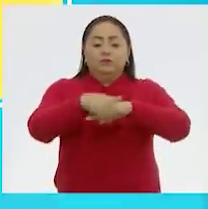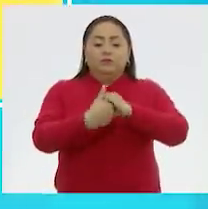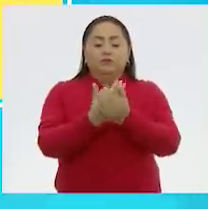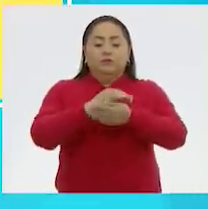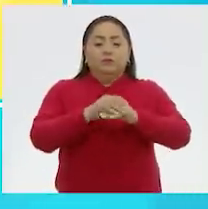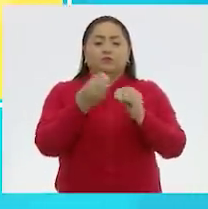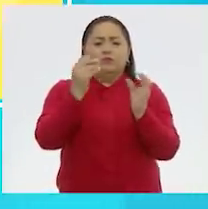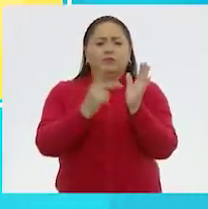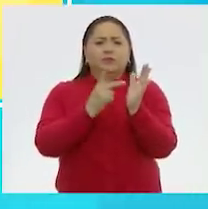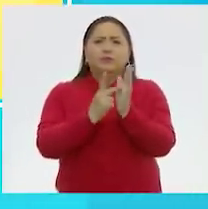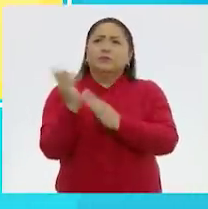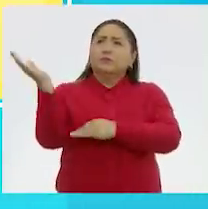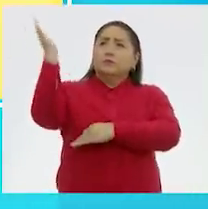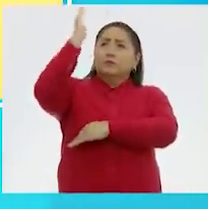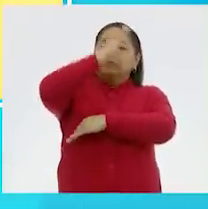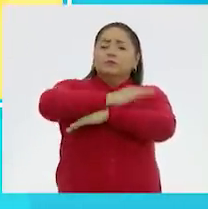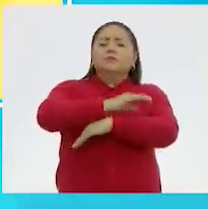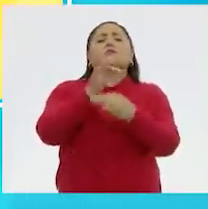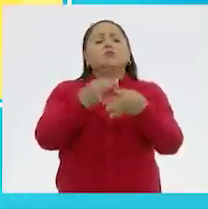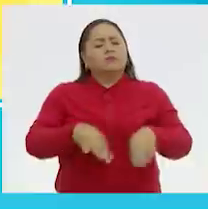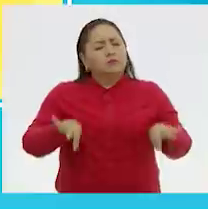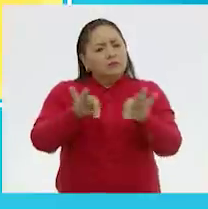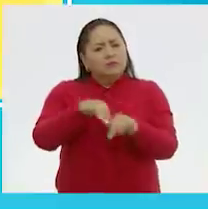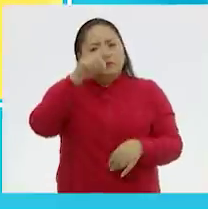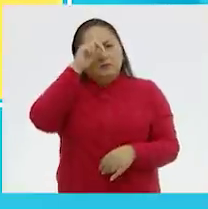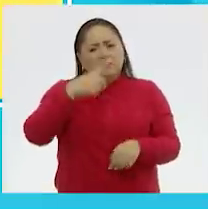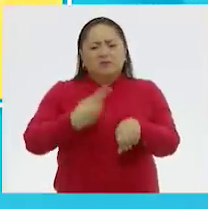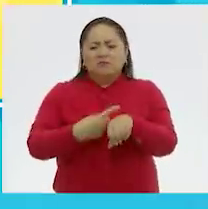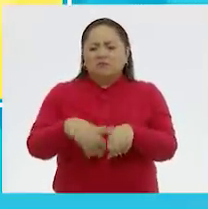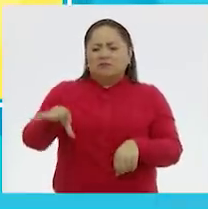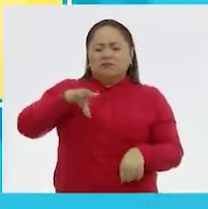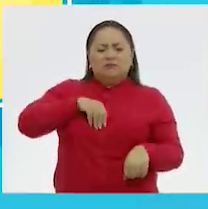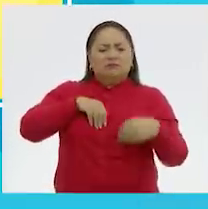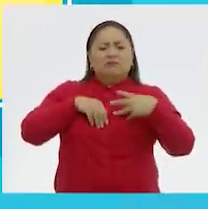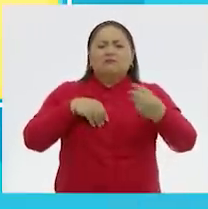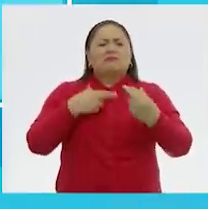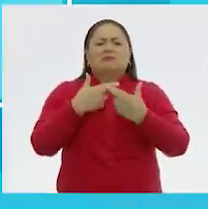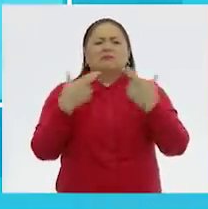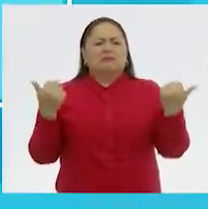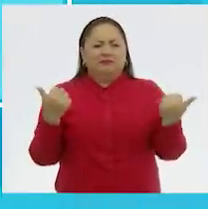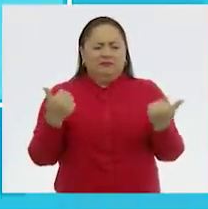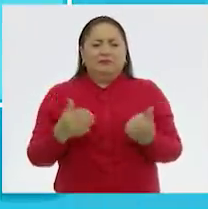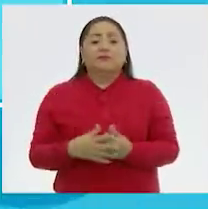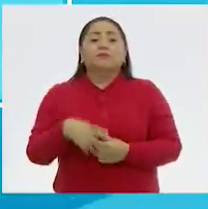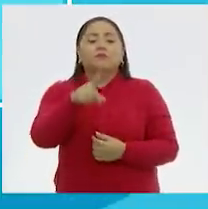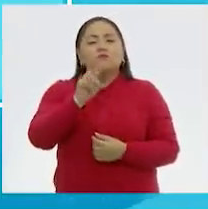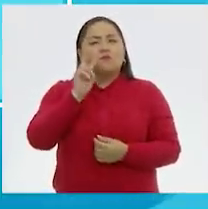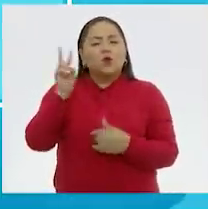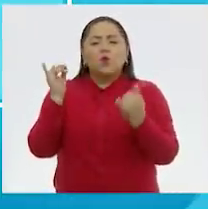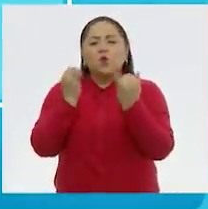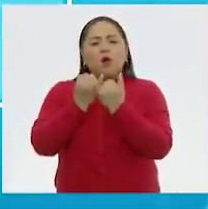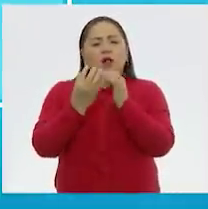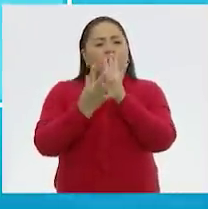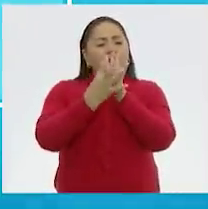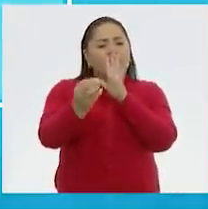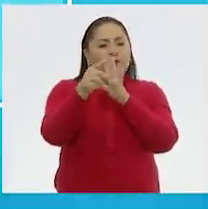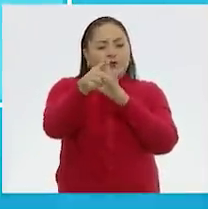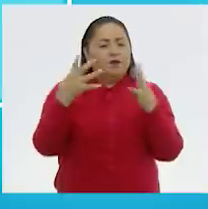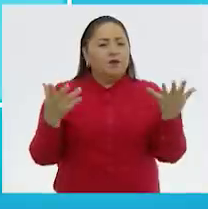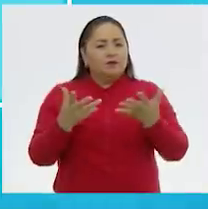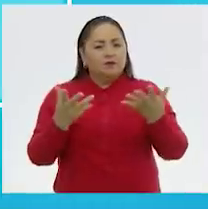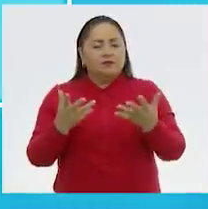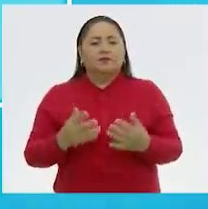Lavarnos las manos varias veces al día es importante para prevenir cualquier enfermedad. Sigue estos pasos para